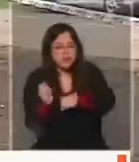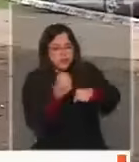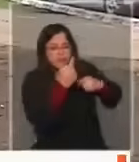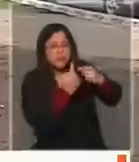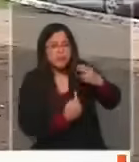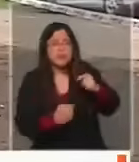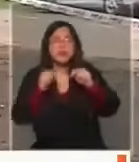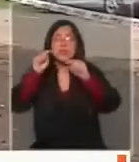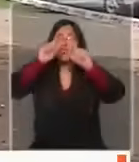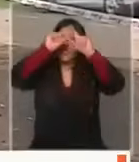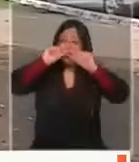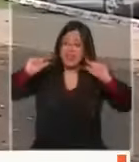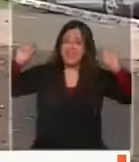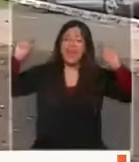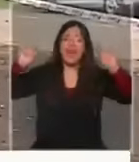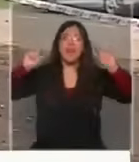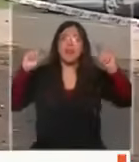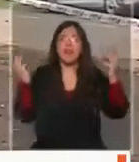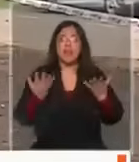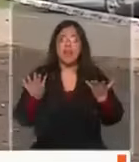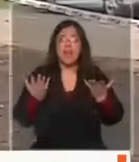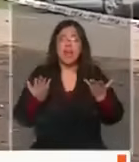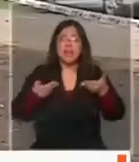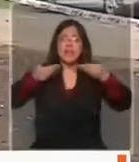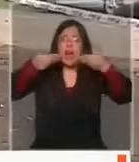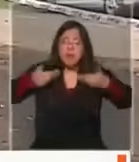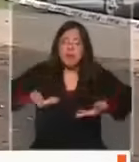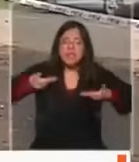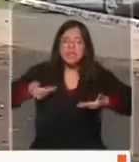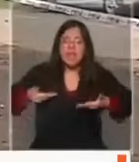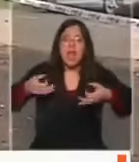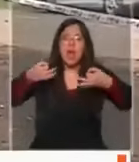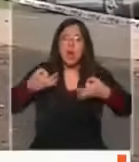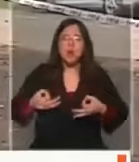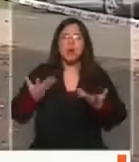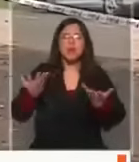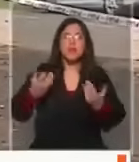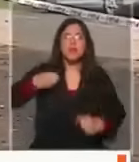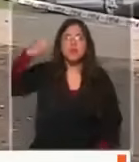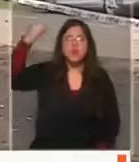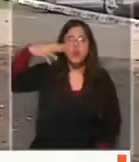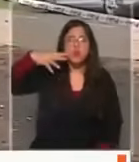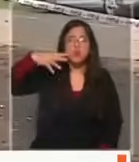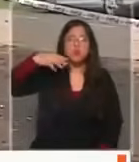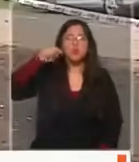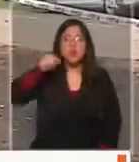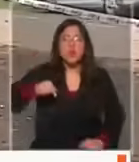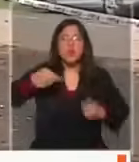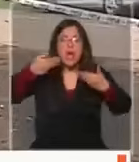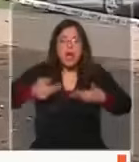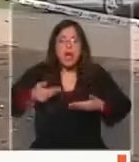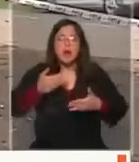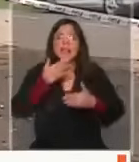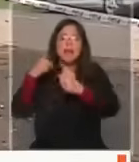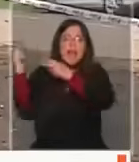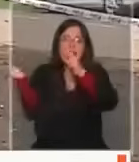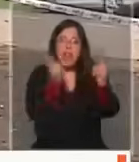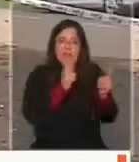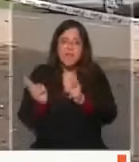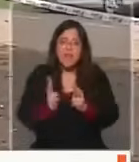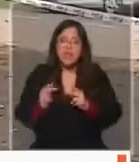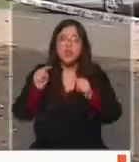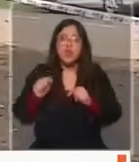Todos estos cables significan un sobrepeso para los postes de luz. Este sobrepeso sumado al viento muchas veces